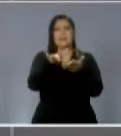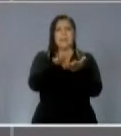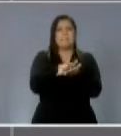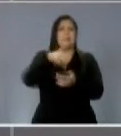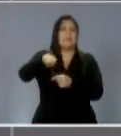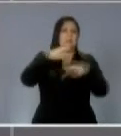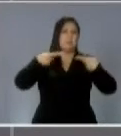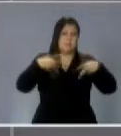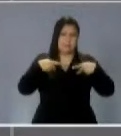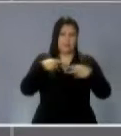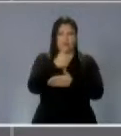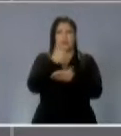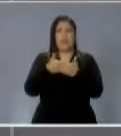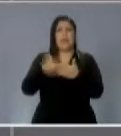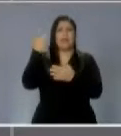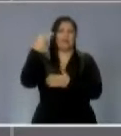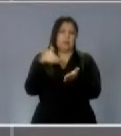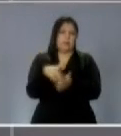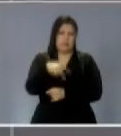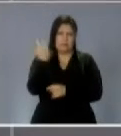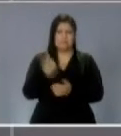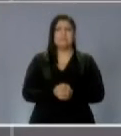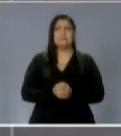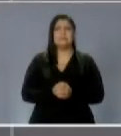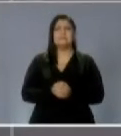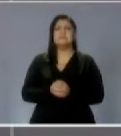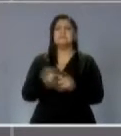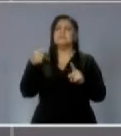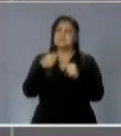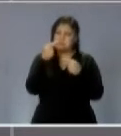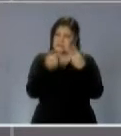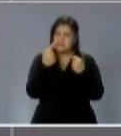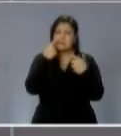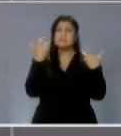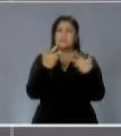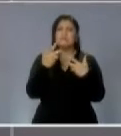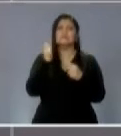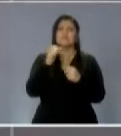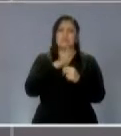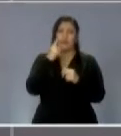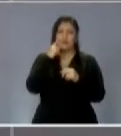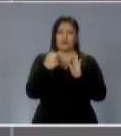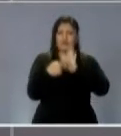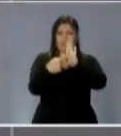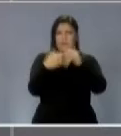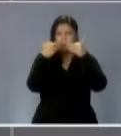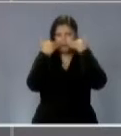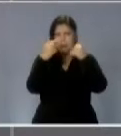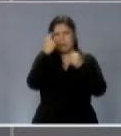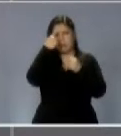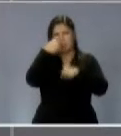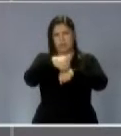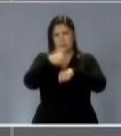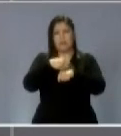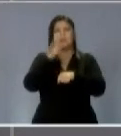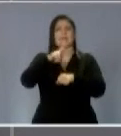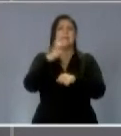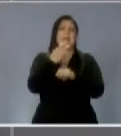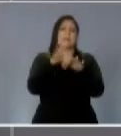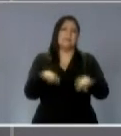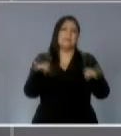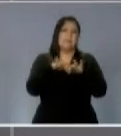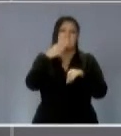ateniéndose pues a la rutinaria rendición de cuentas que hacemos lejos del Palacio Nacional. Pero será demasiado exigir que al menos